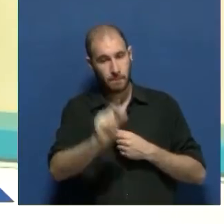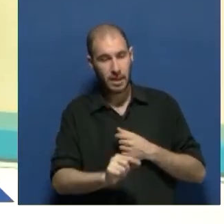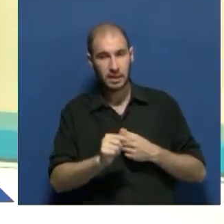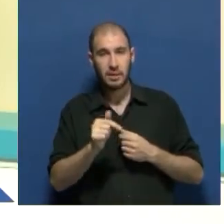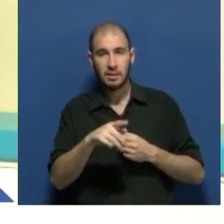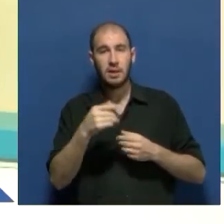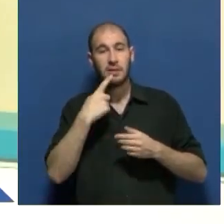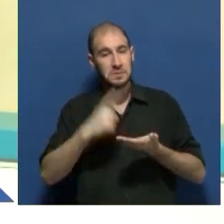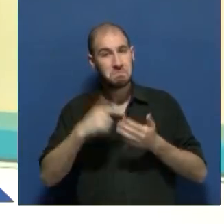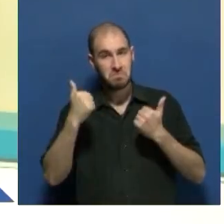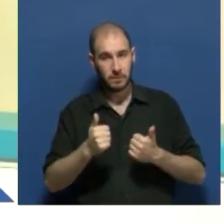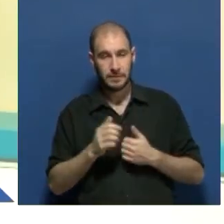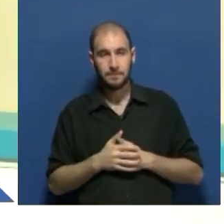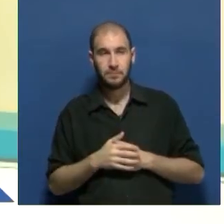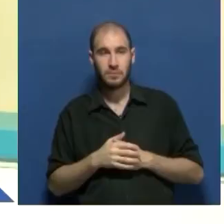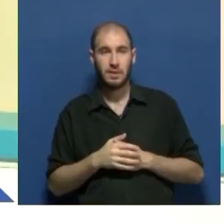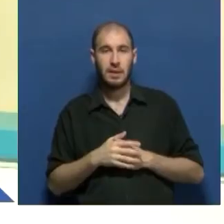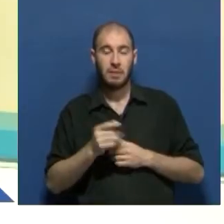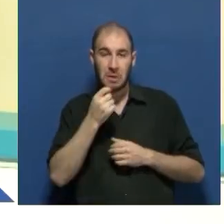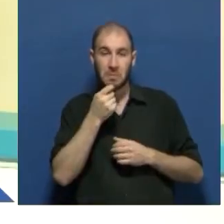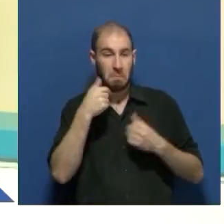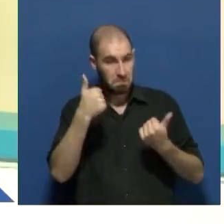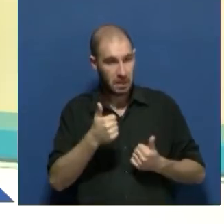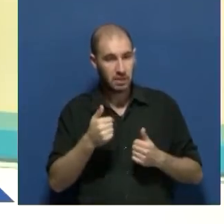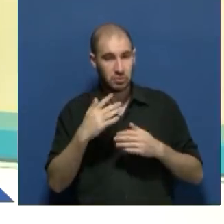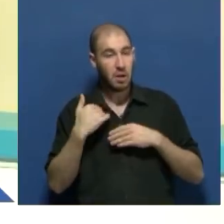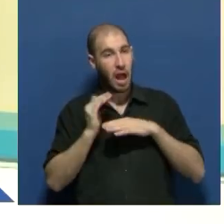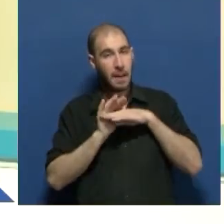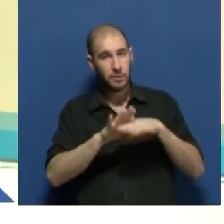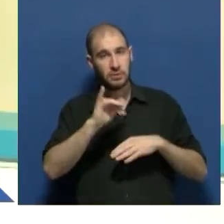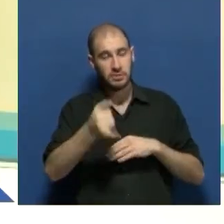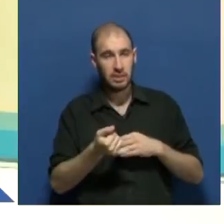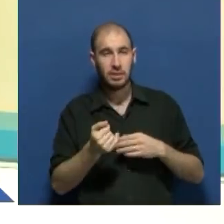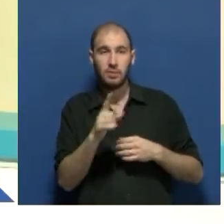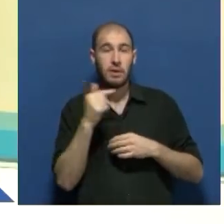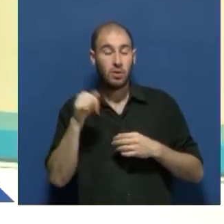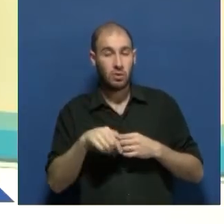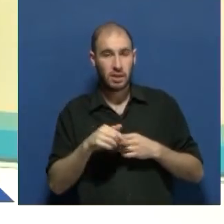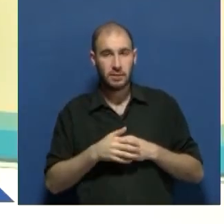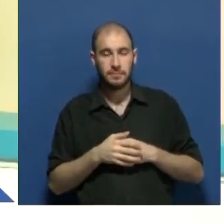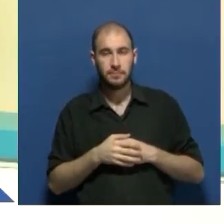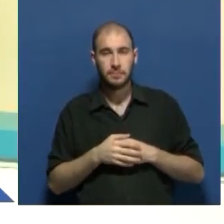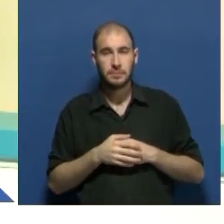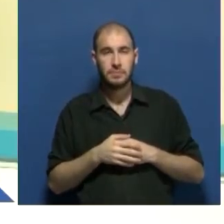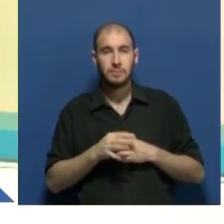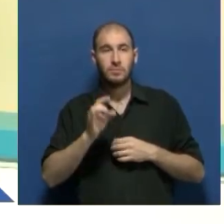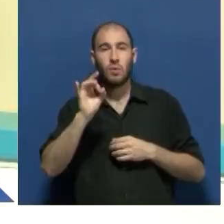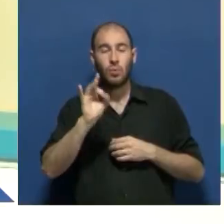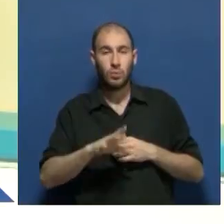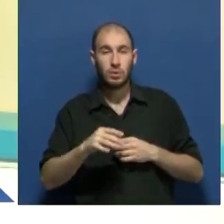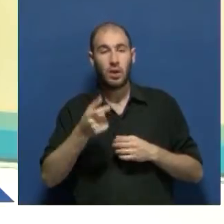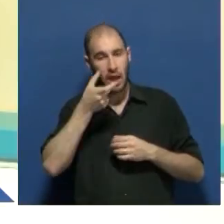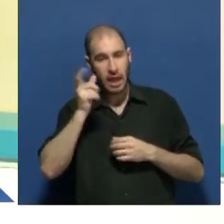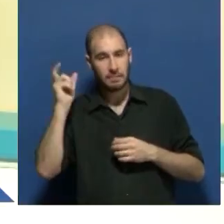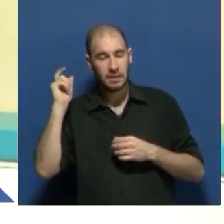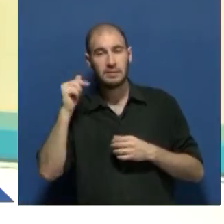era buena esta medida. Por supuesto que si es buena, la acompañamos. Lo que nosotros estamos viendo, no solamente por